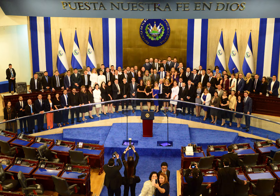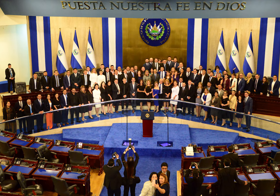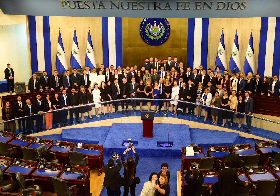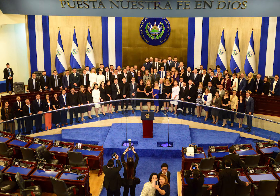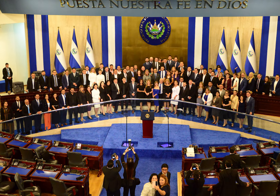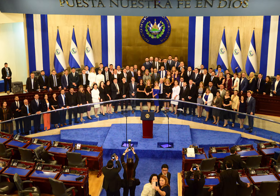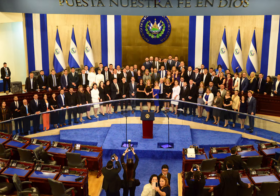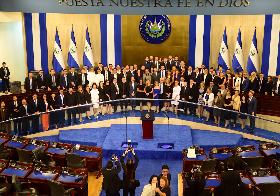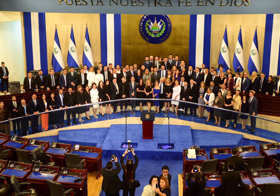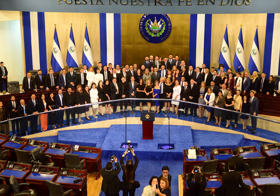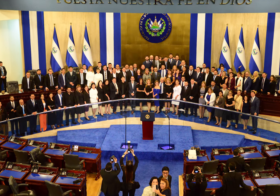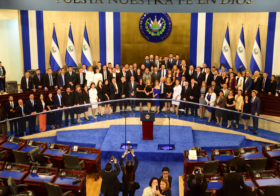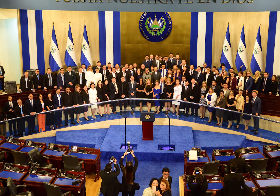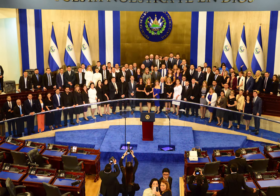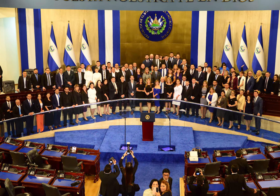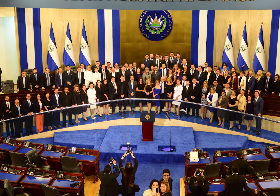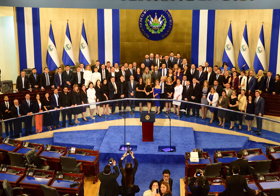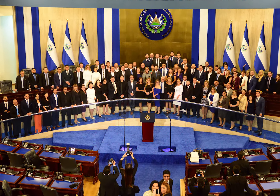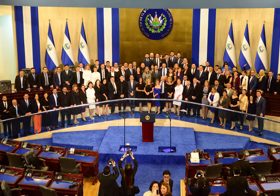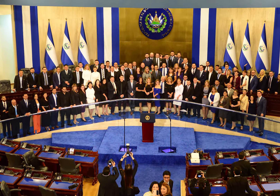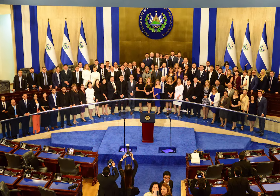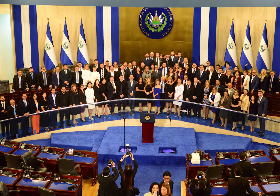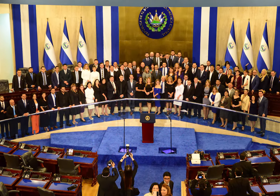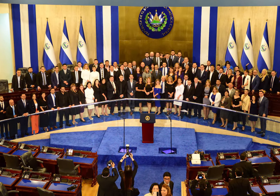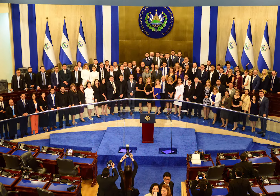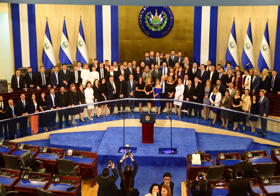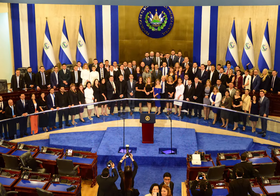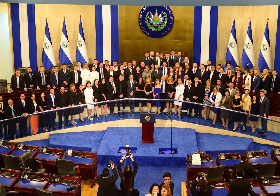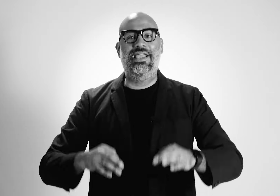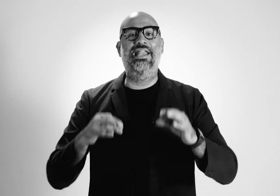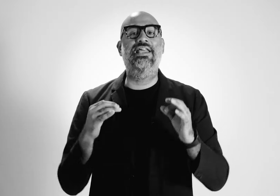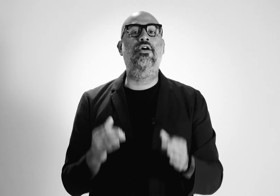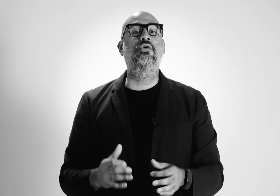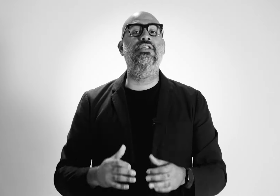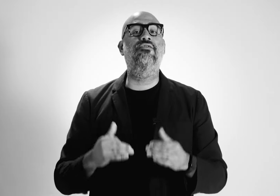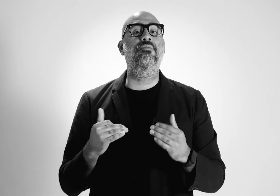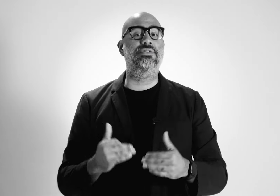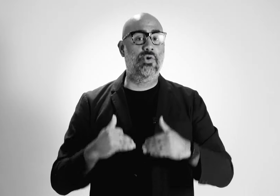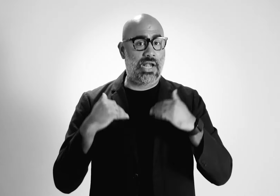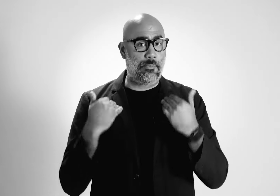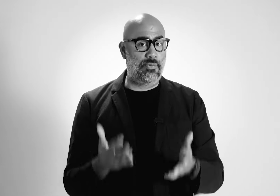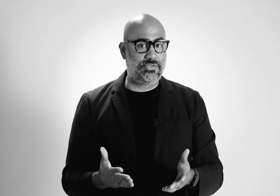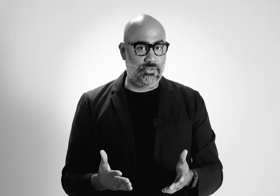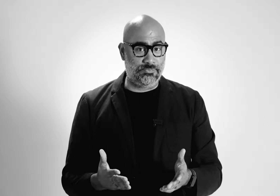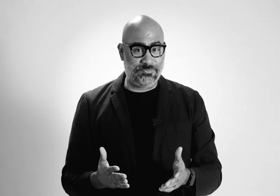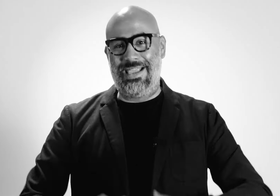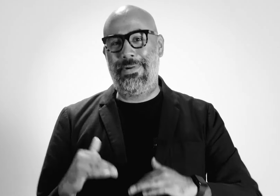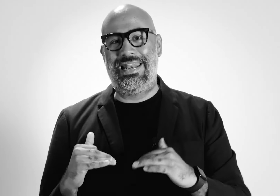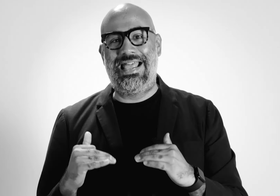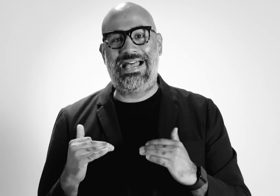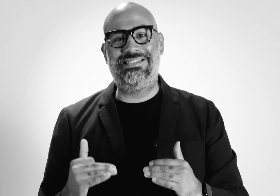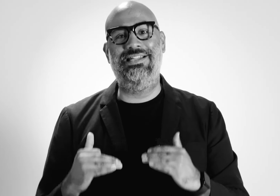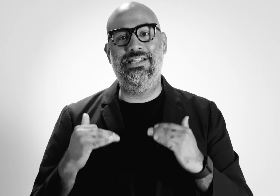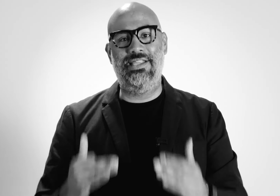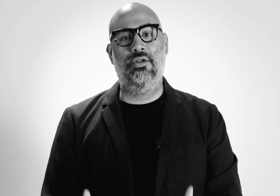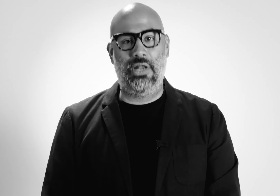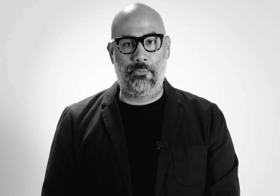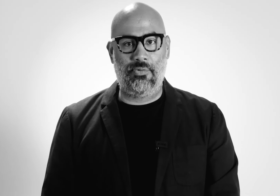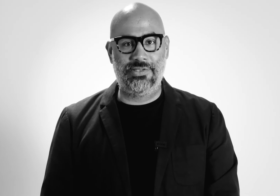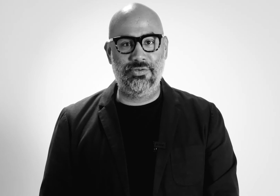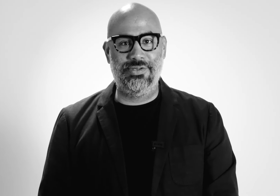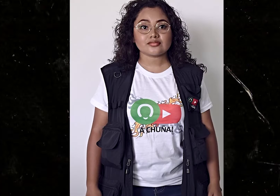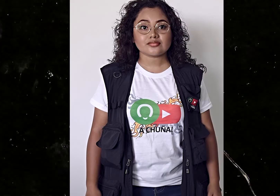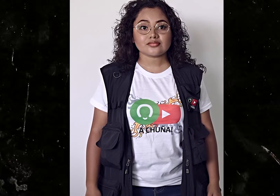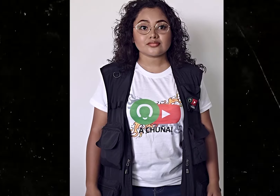órgano del Estado dirigido por 57 diputadas y diputados que le esconde información a la población, que malgasta el dinero